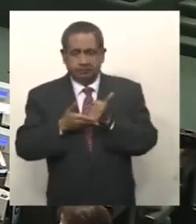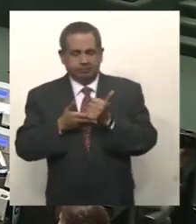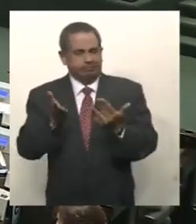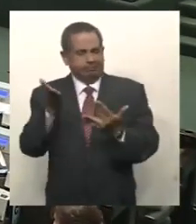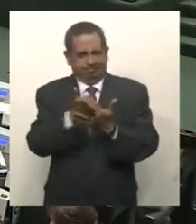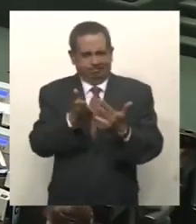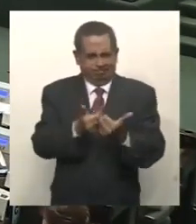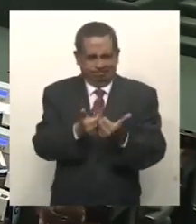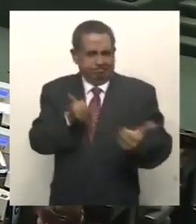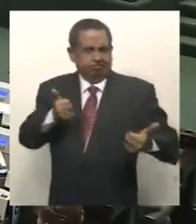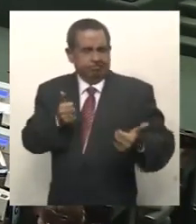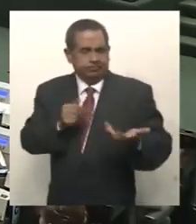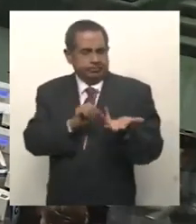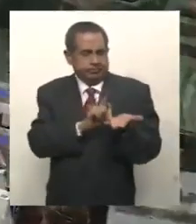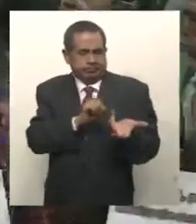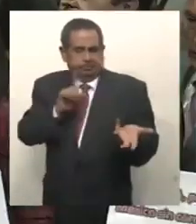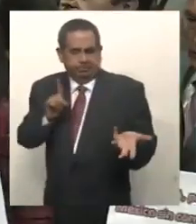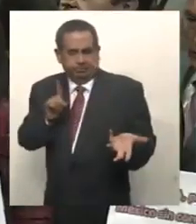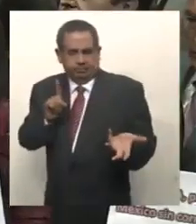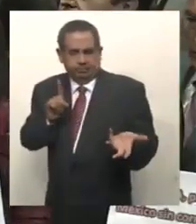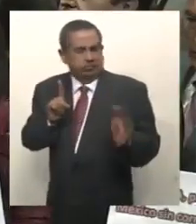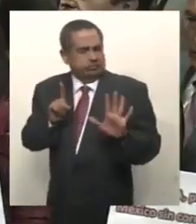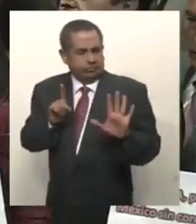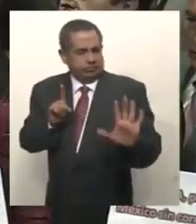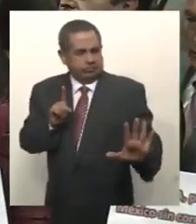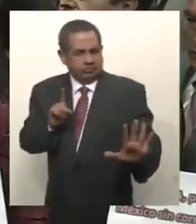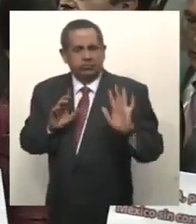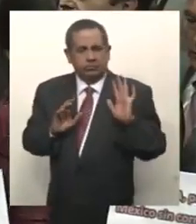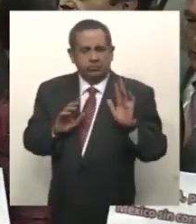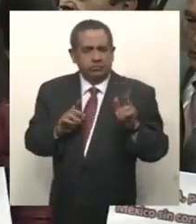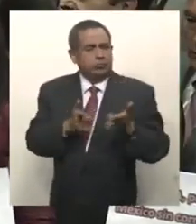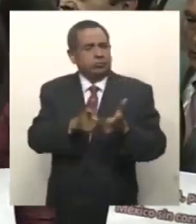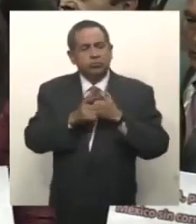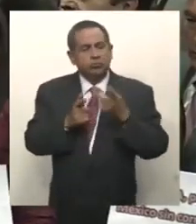Nunca se habían pronunciado. Créanlo,